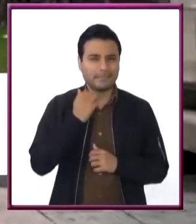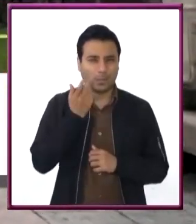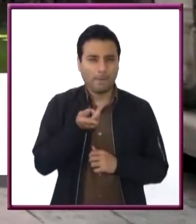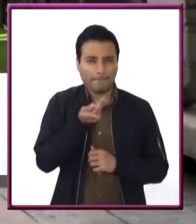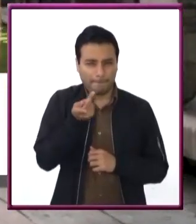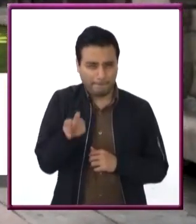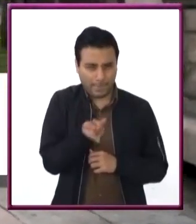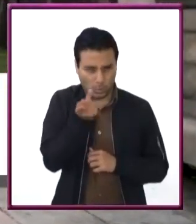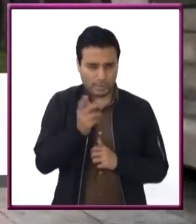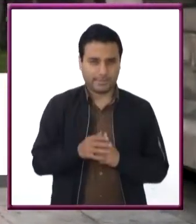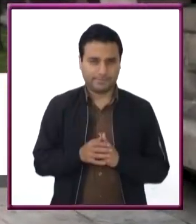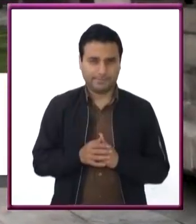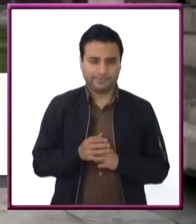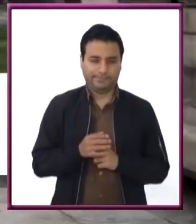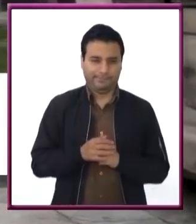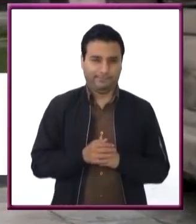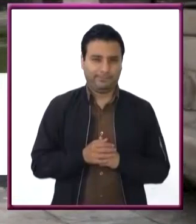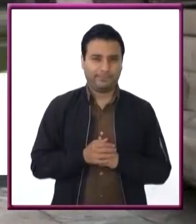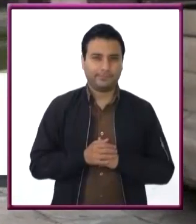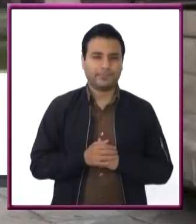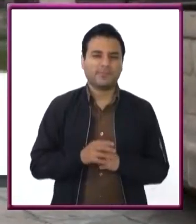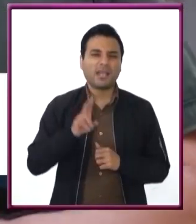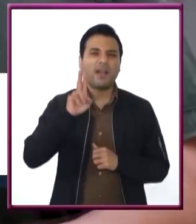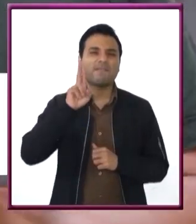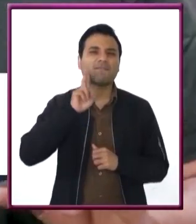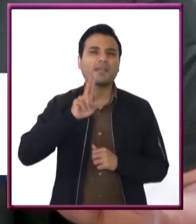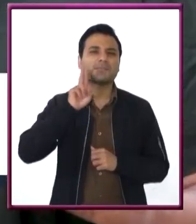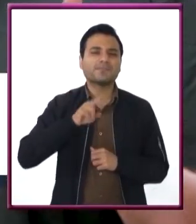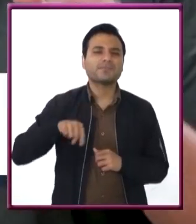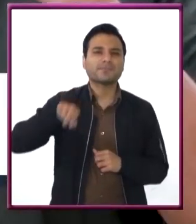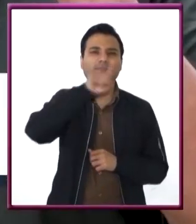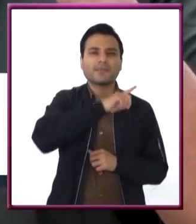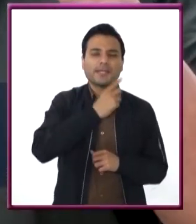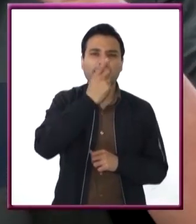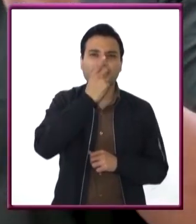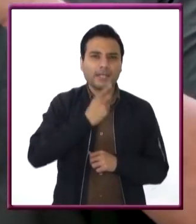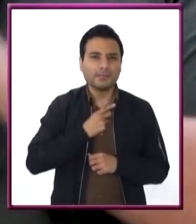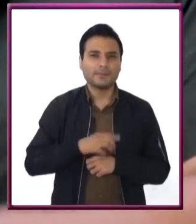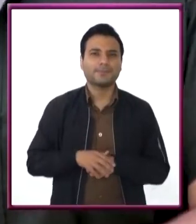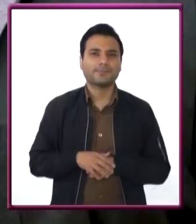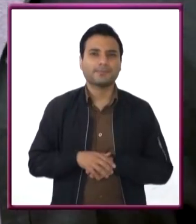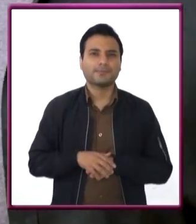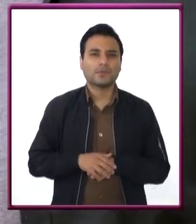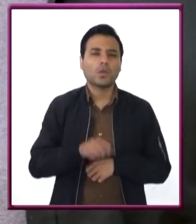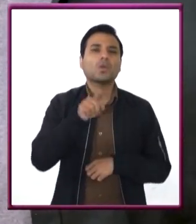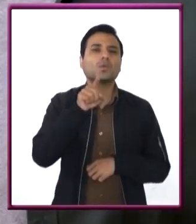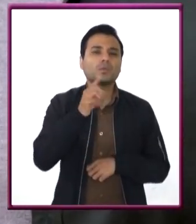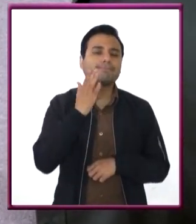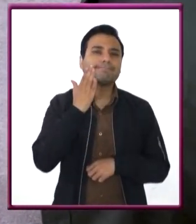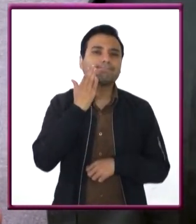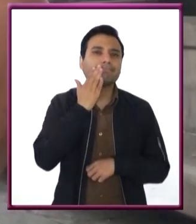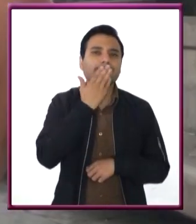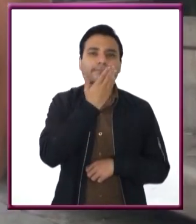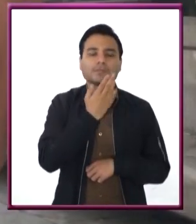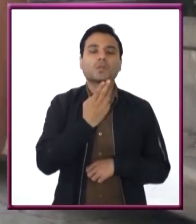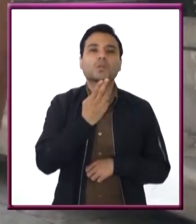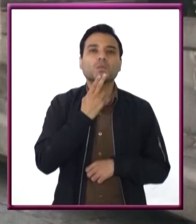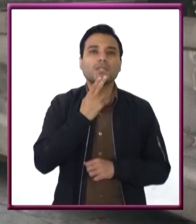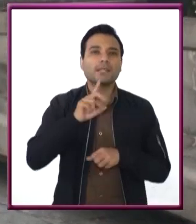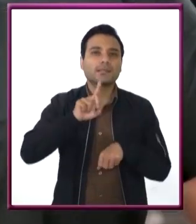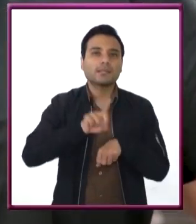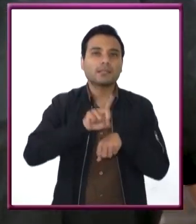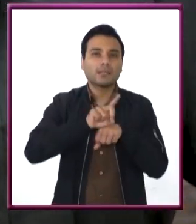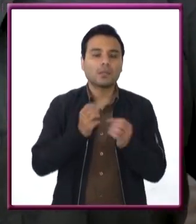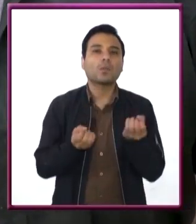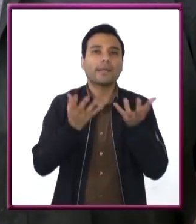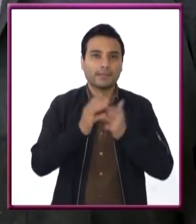gustaría hacerles una pregunta para tratar de afinar este experimento. Díganme, ¿y ustedes cuántas servilletas usan al día? Ayúdenos